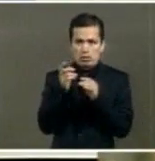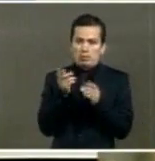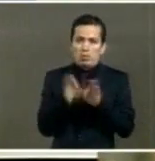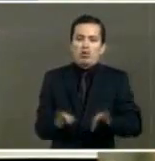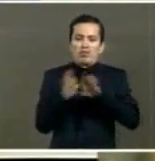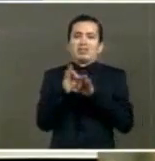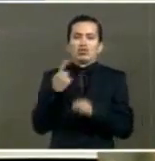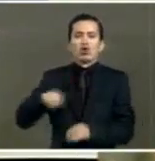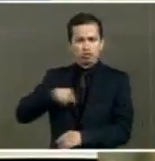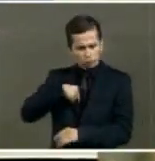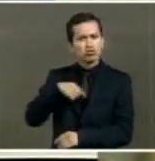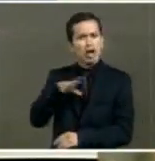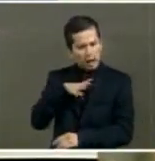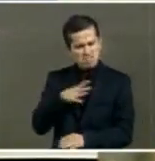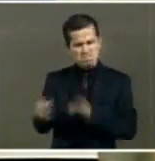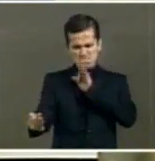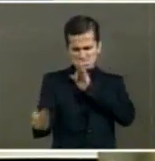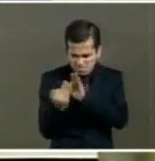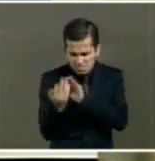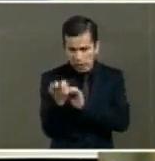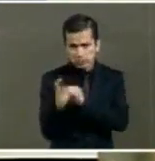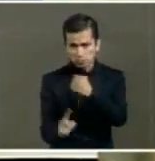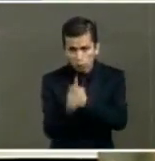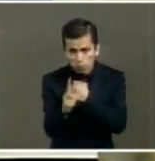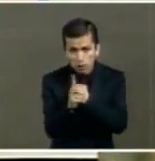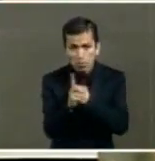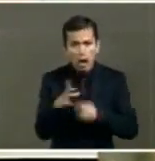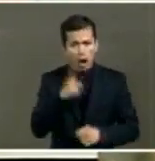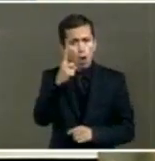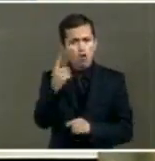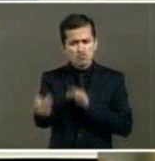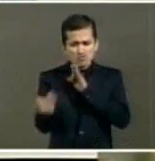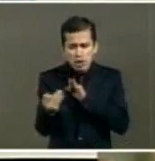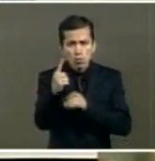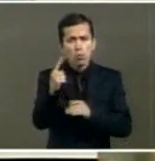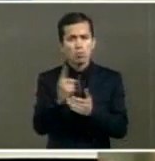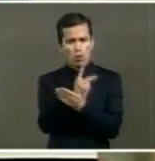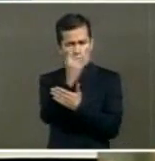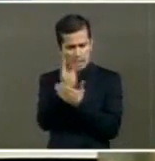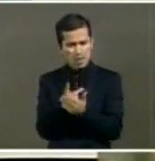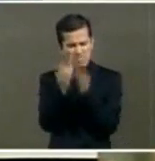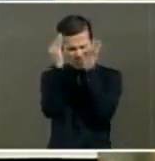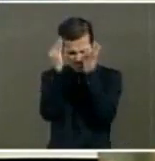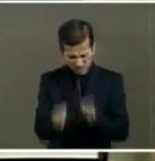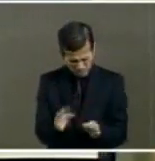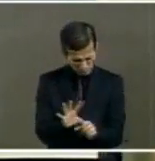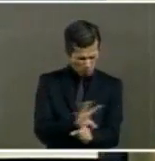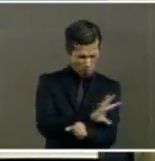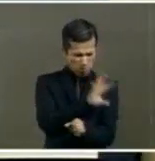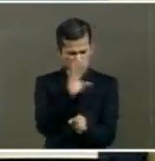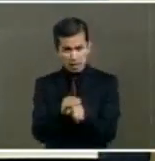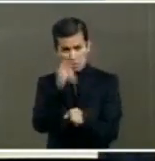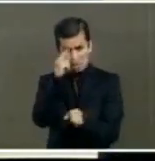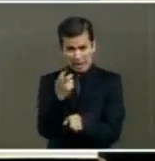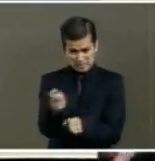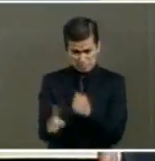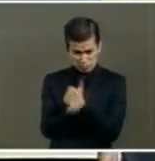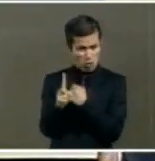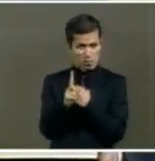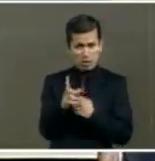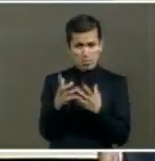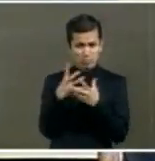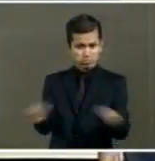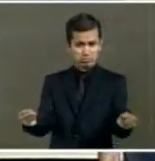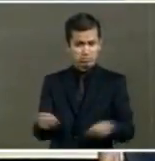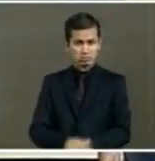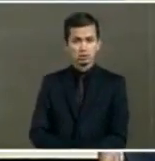estamos enfrentando, y lo estamos enfrentando con una estrategia integral para resolver el problema. Desde luego